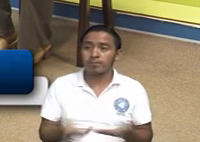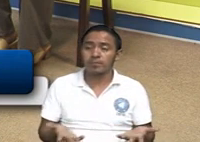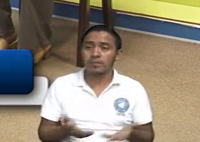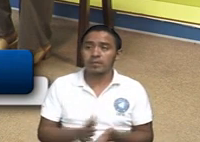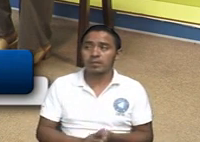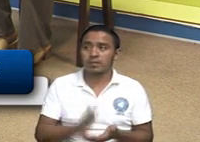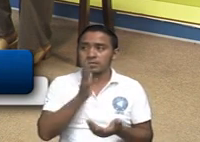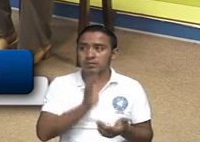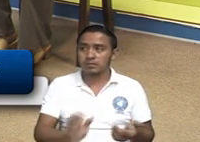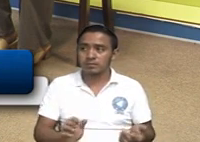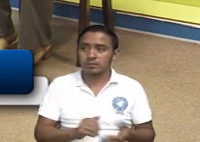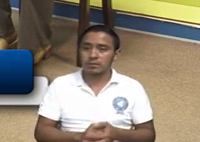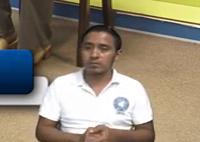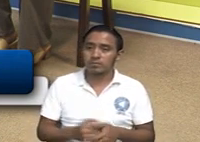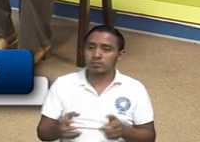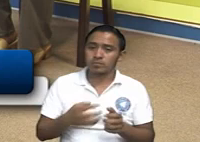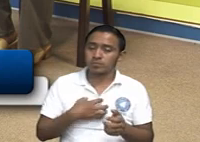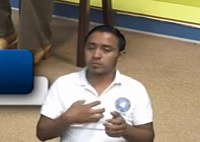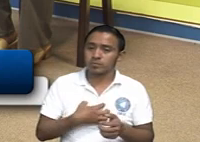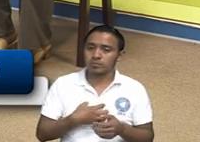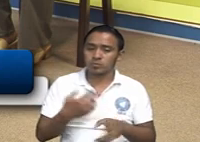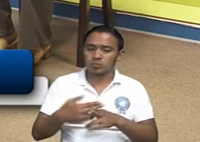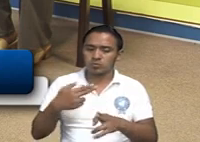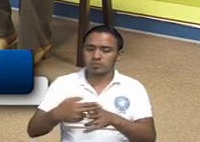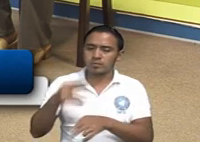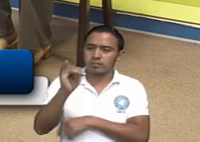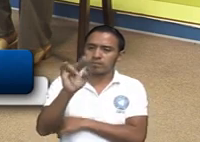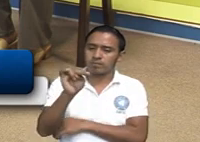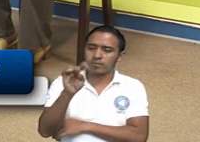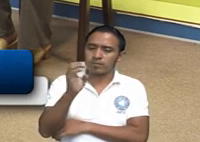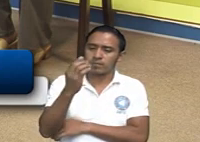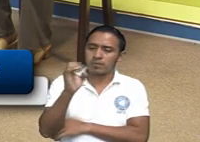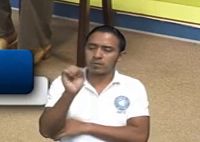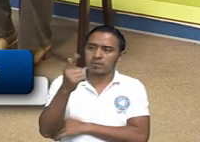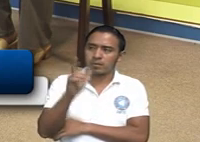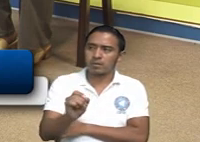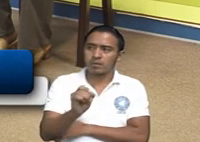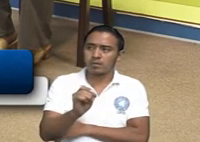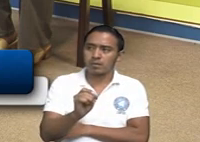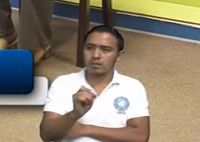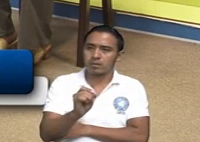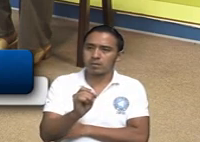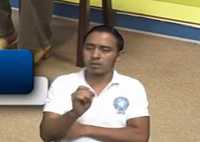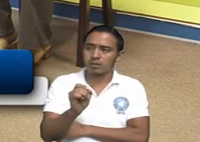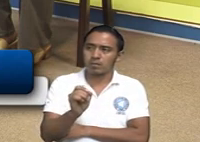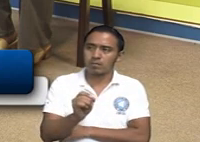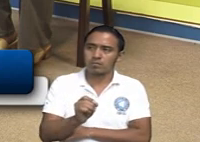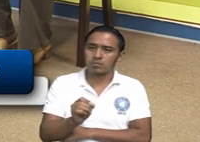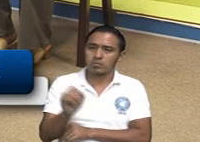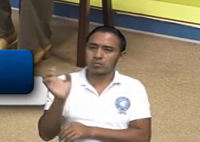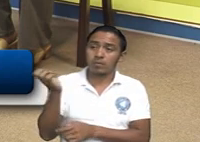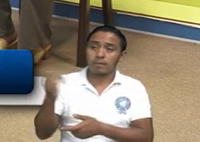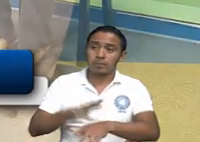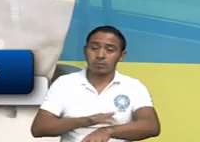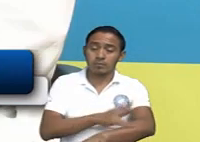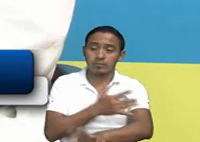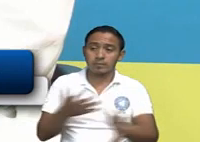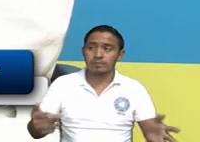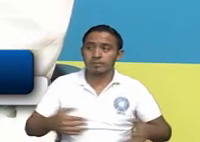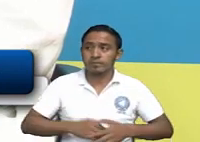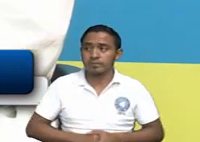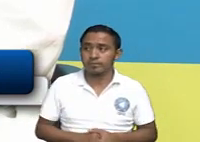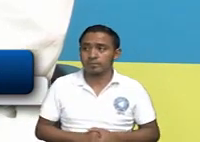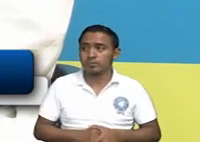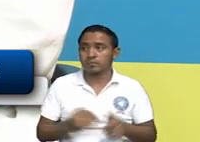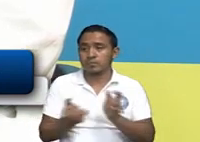un incesto emocional. Así se llama cuando los niños duermen con sus padres, incesto emocional. O sea, que es un tipo